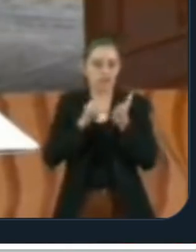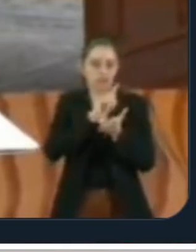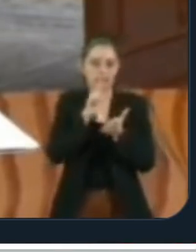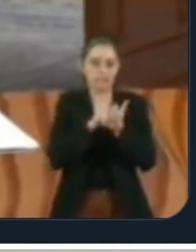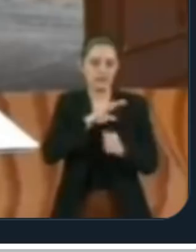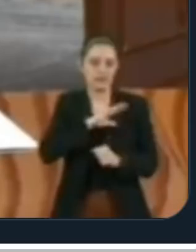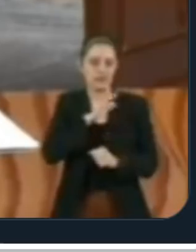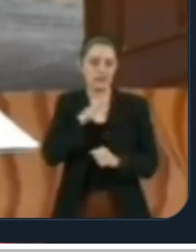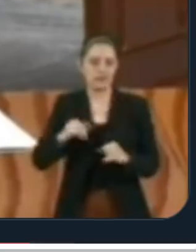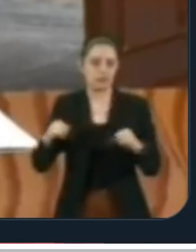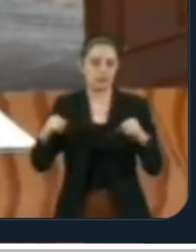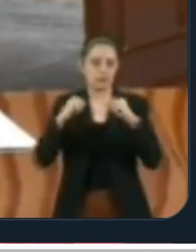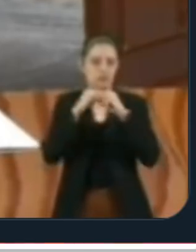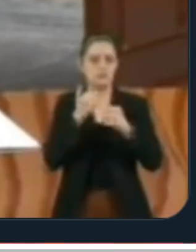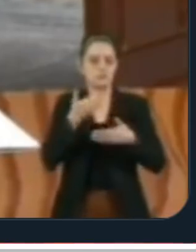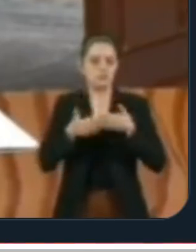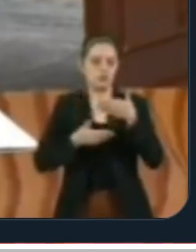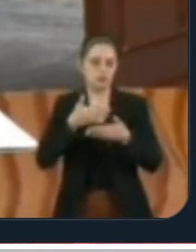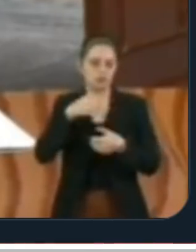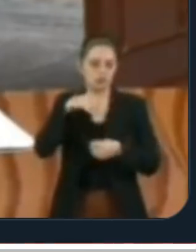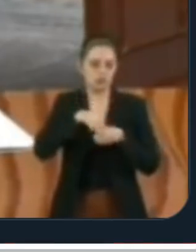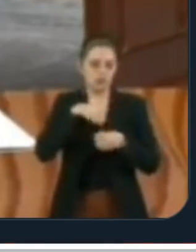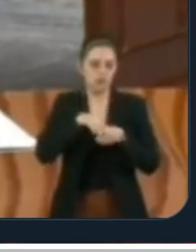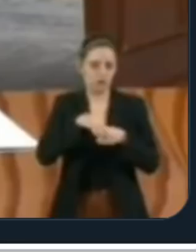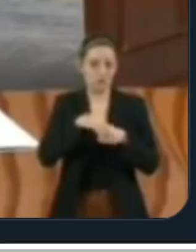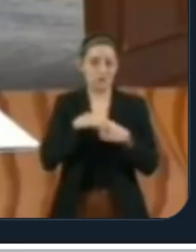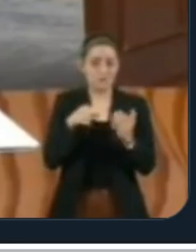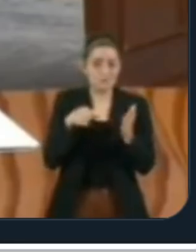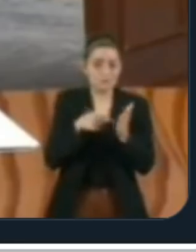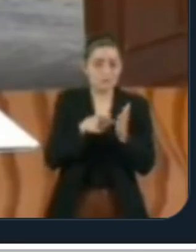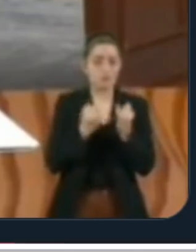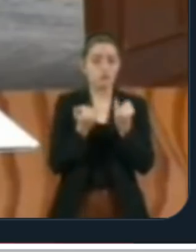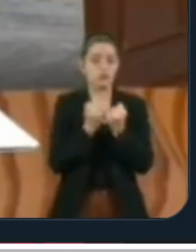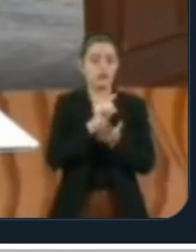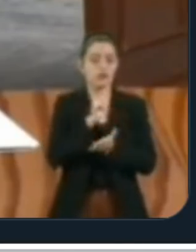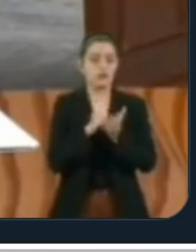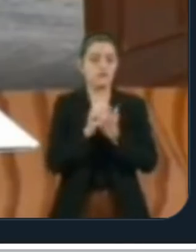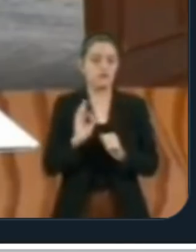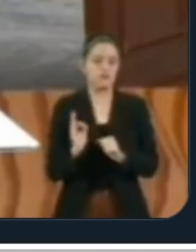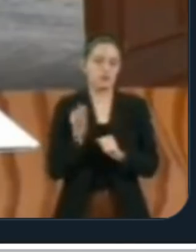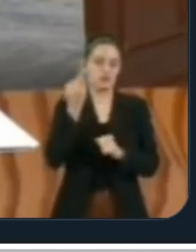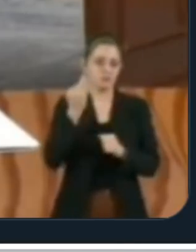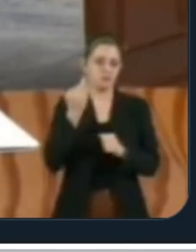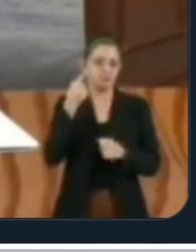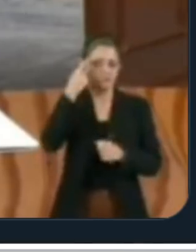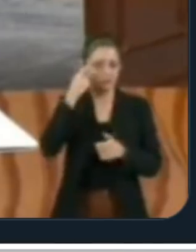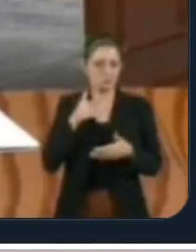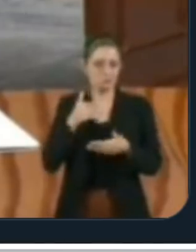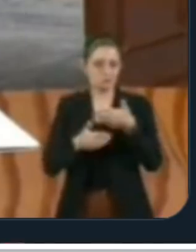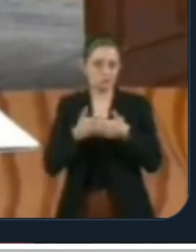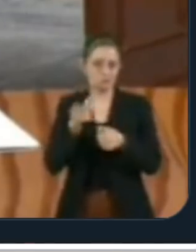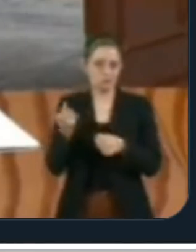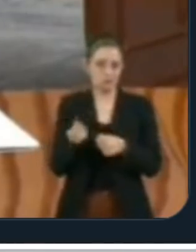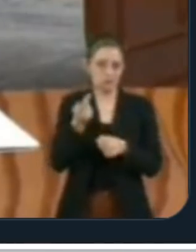Ley General de Instituciones y Procedimientos Electorales y en la Ley Federal de Revocación de Mandato